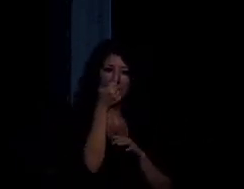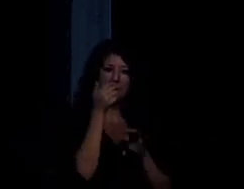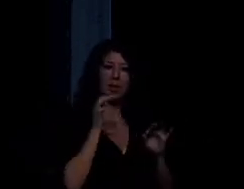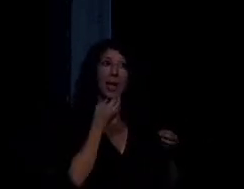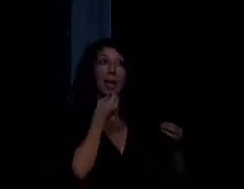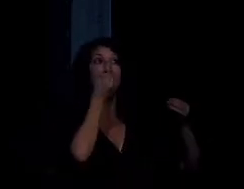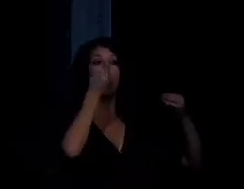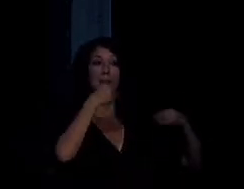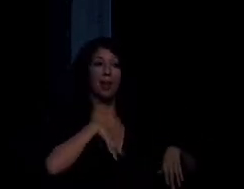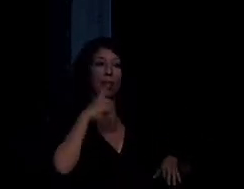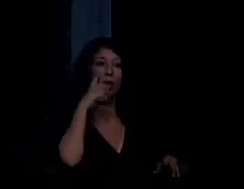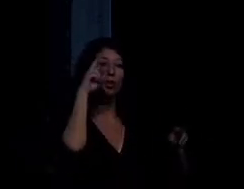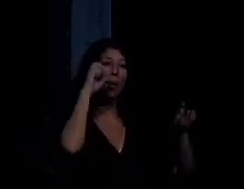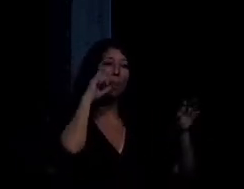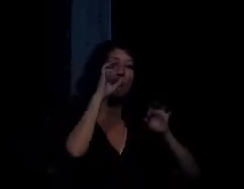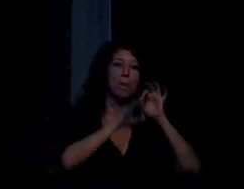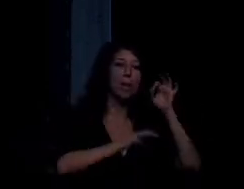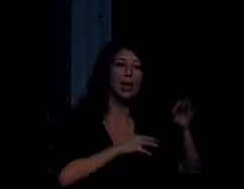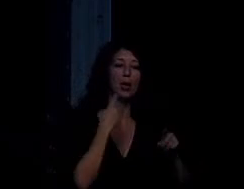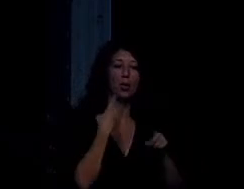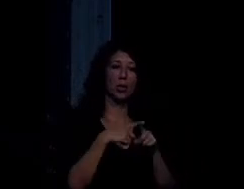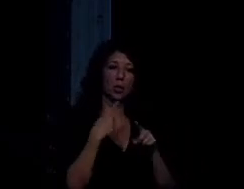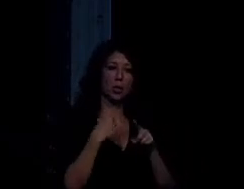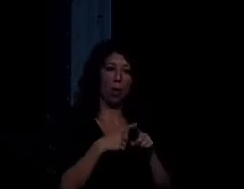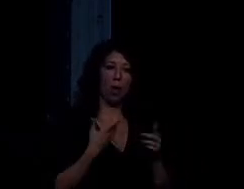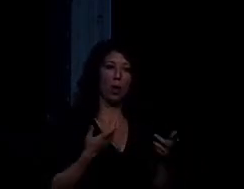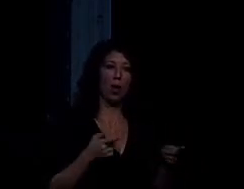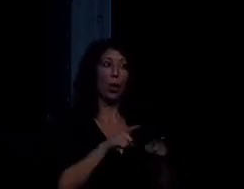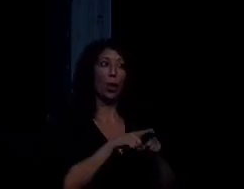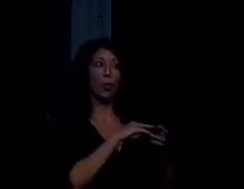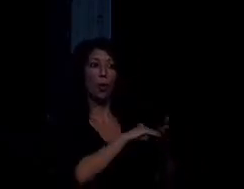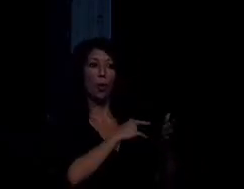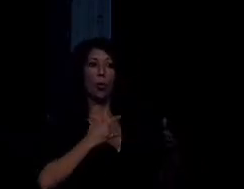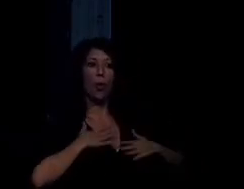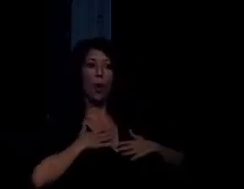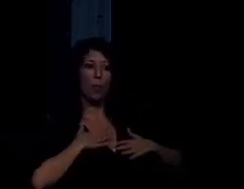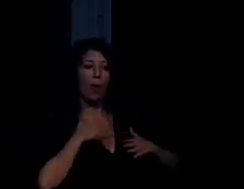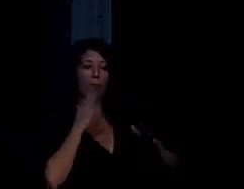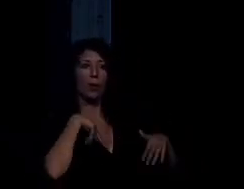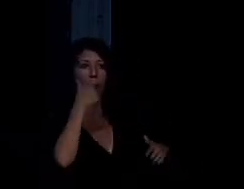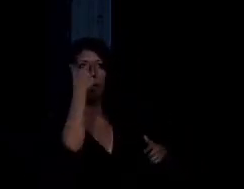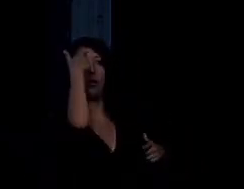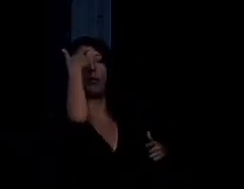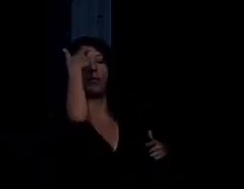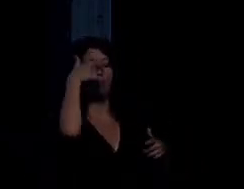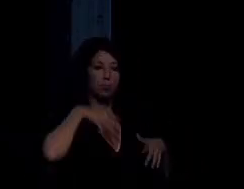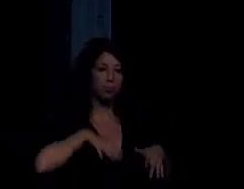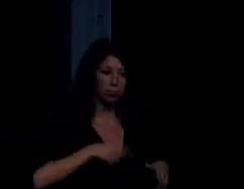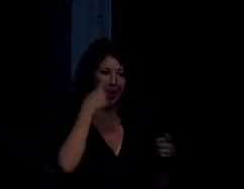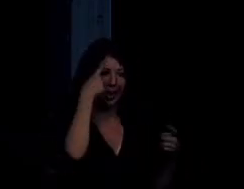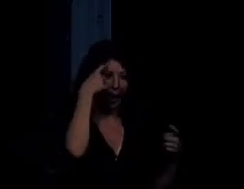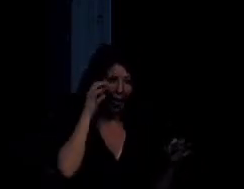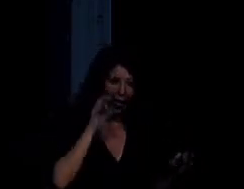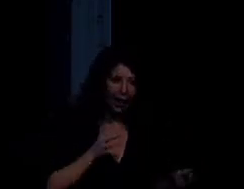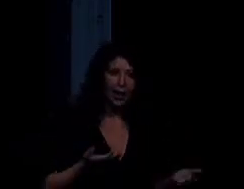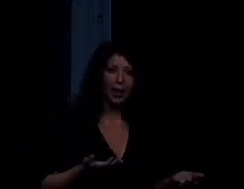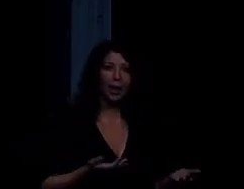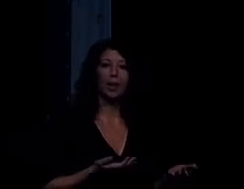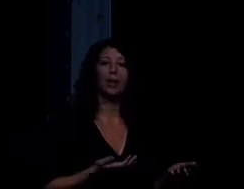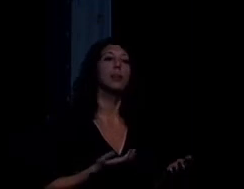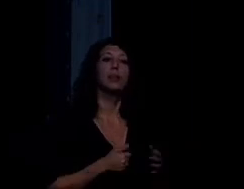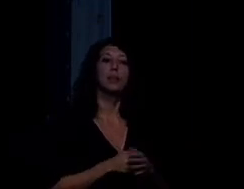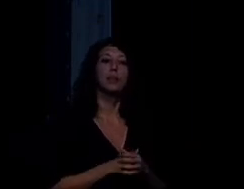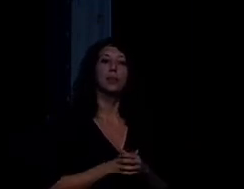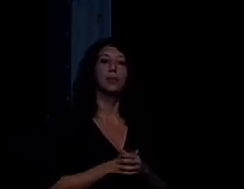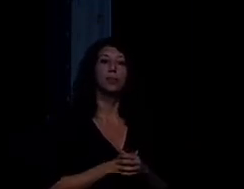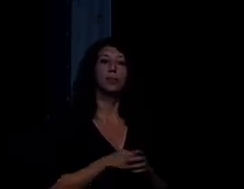en las representaciones sobre el peligro sexual como una tecnología corporal que determina nuestras prácticas, ¿no? En ese sentido, me